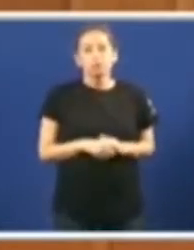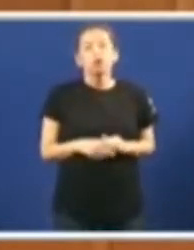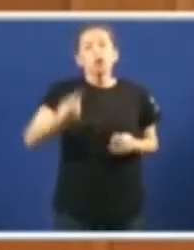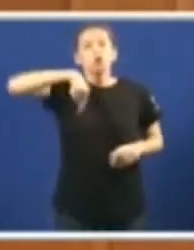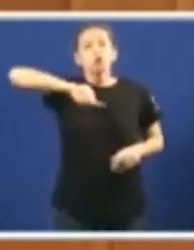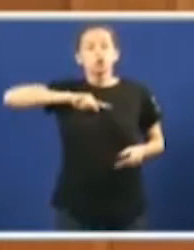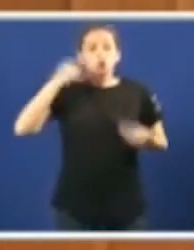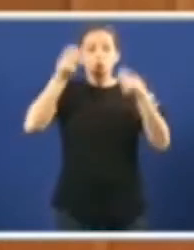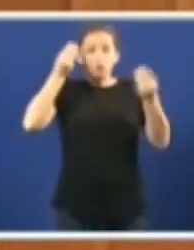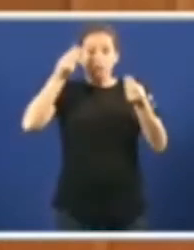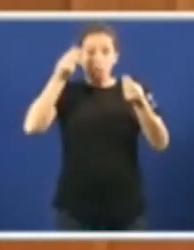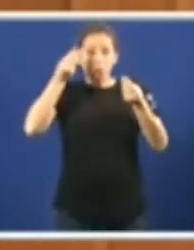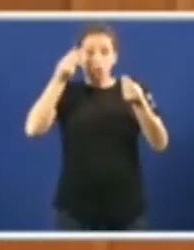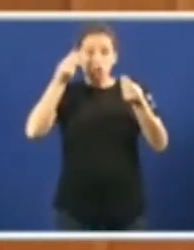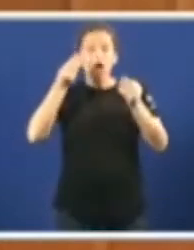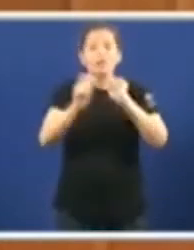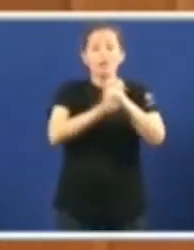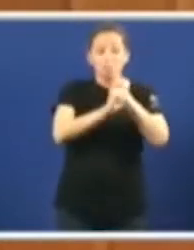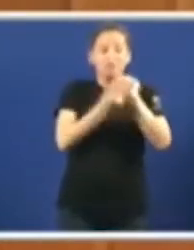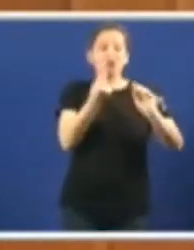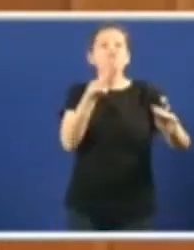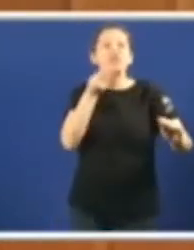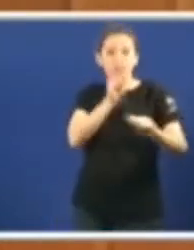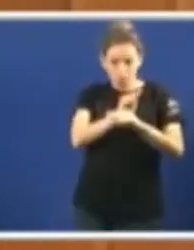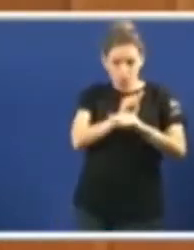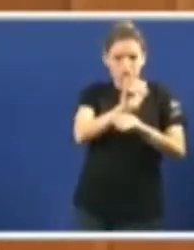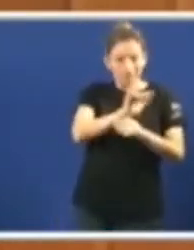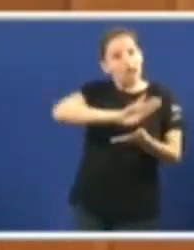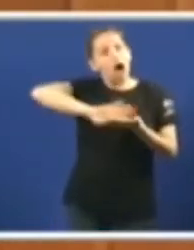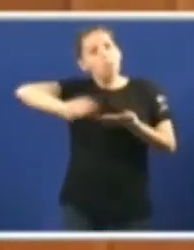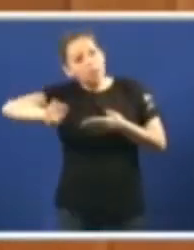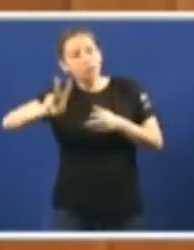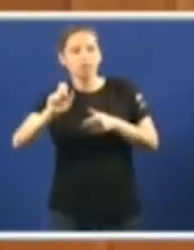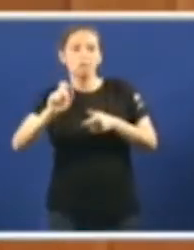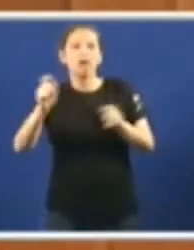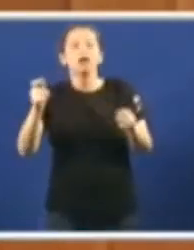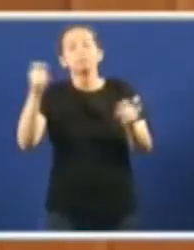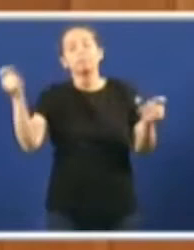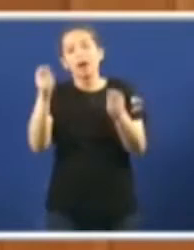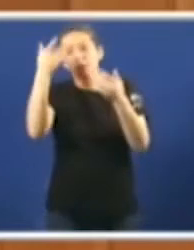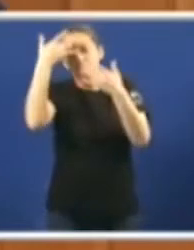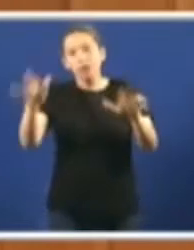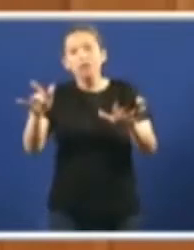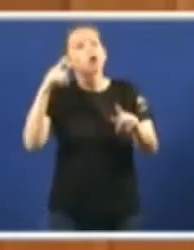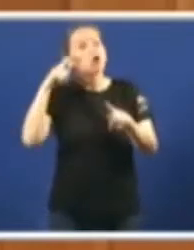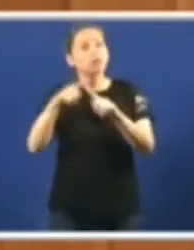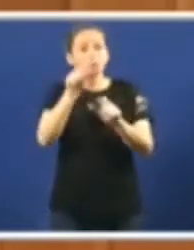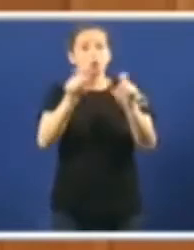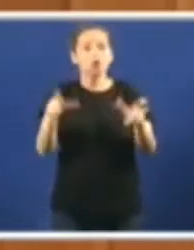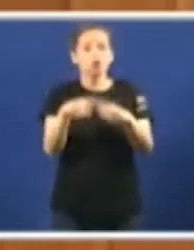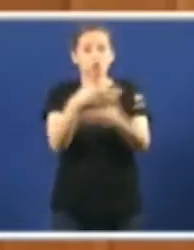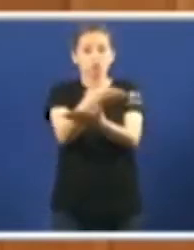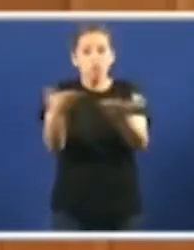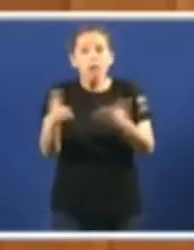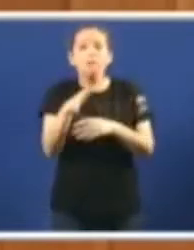pensamos que, ademais de financiar as trampas, débese facer unha campaña de sensibilización para o conxunto da sociedade e prestando